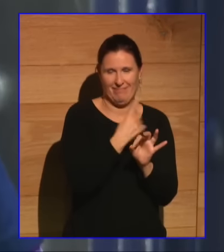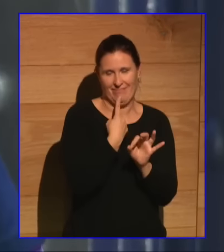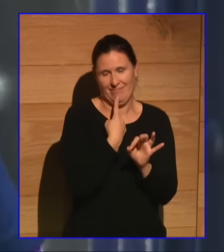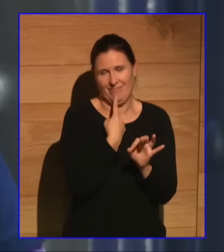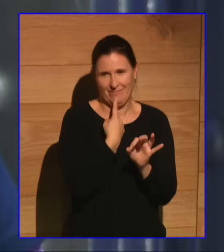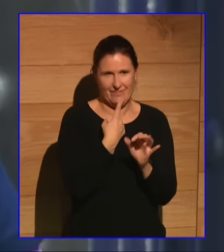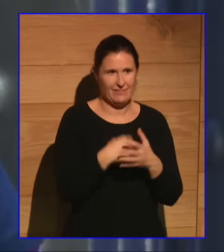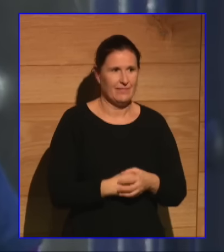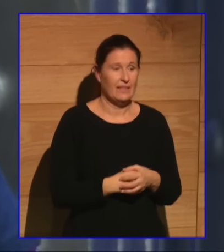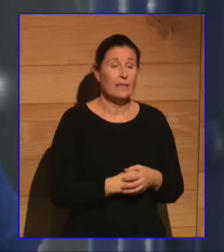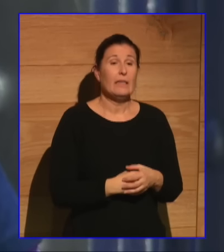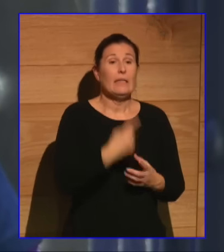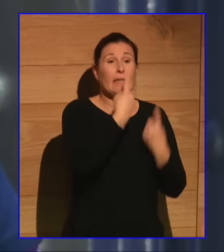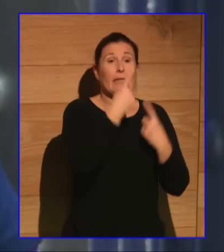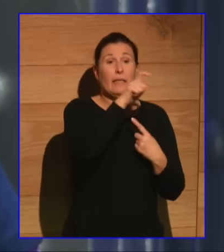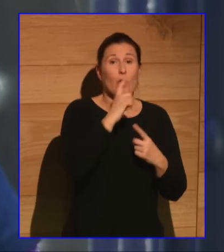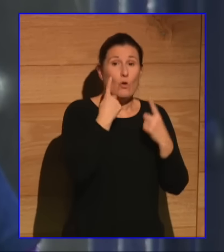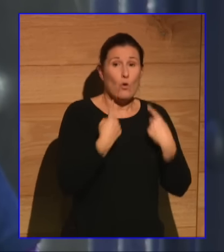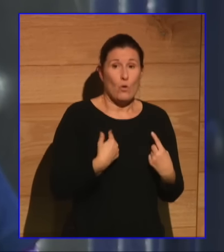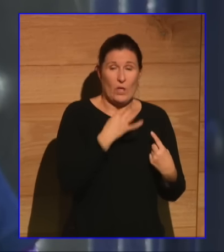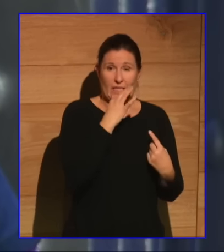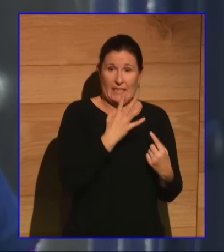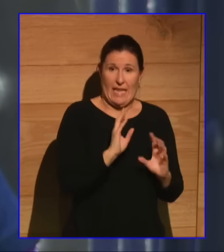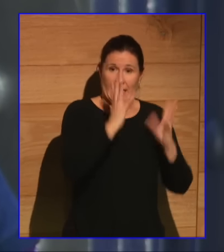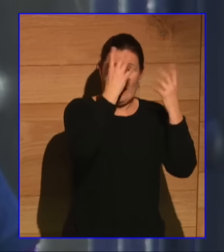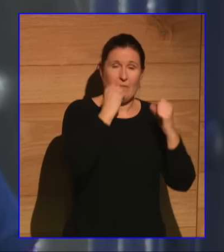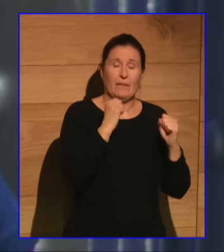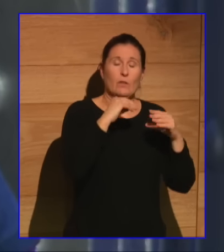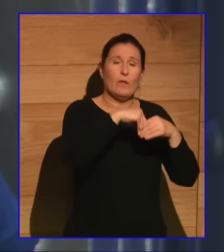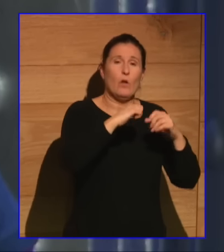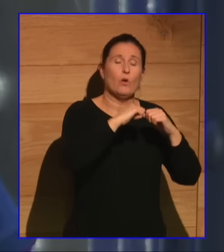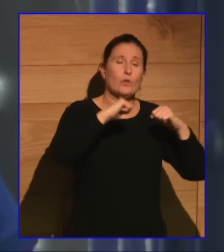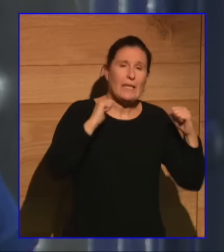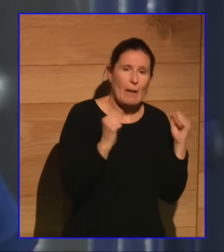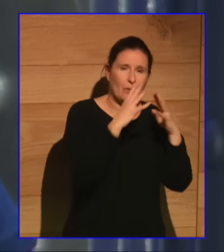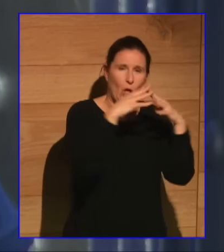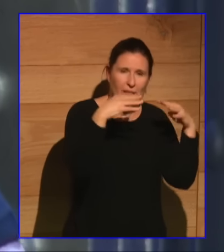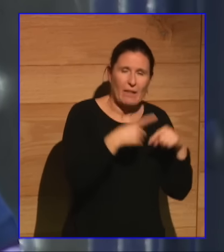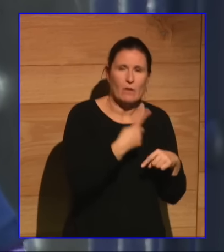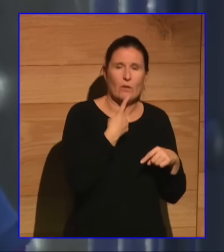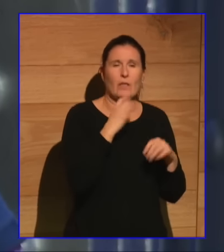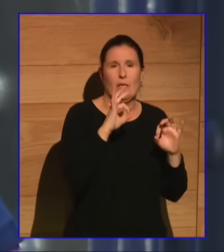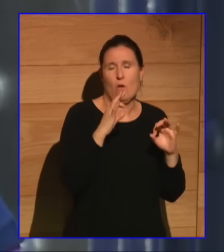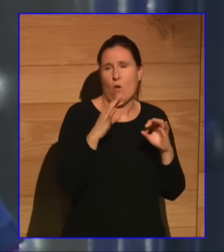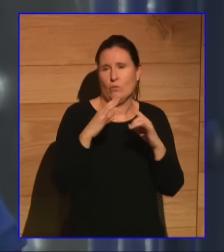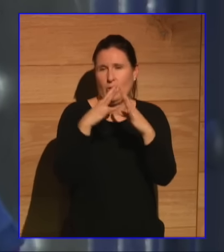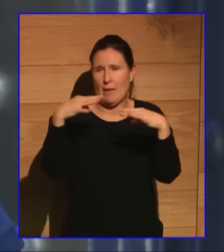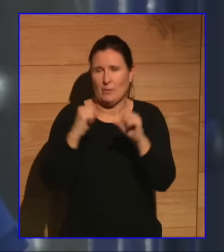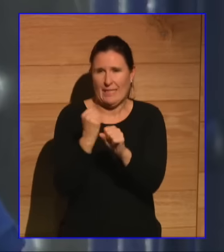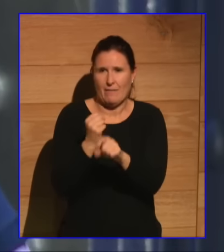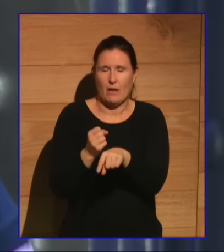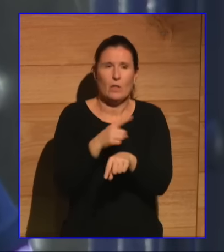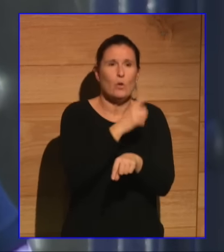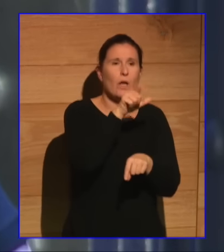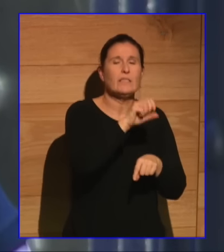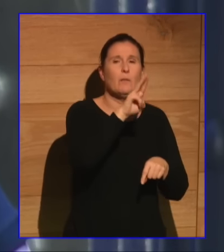gente, hay judíos que se salvan a los campos de concentración y a los campos de trabajo. Y uno de ellos es